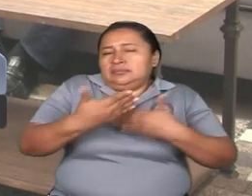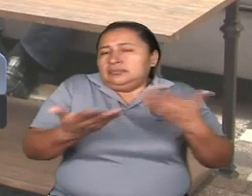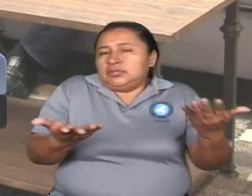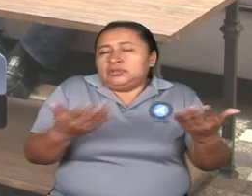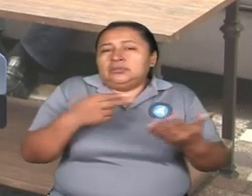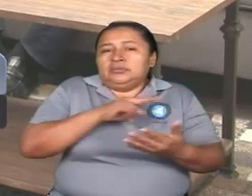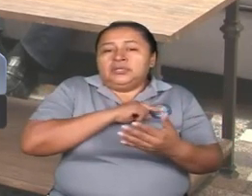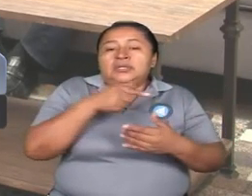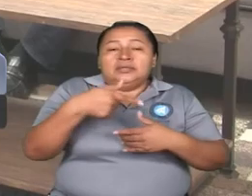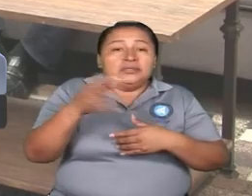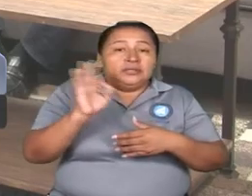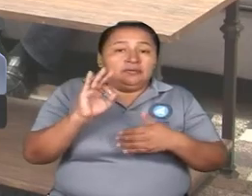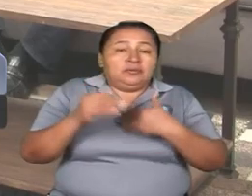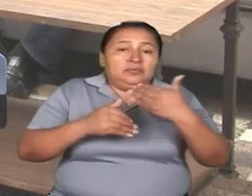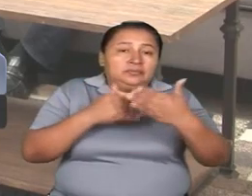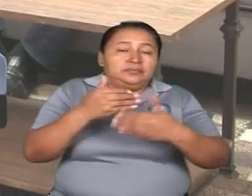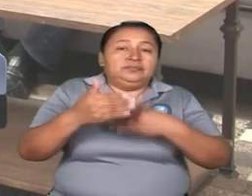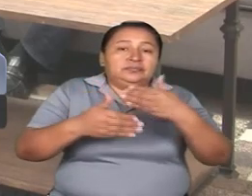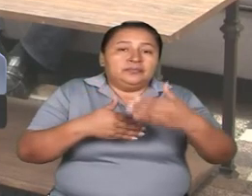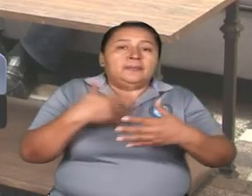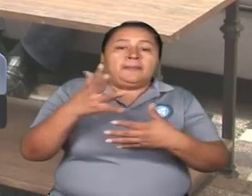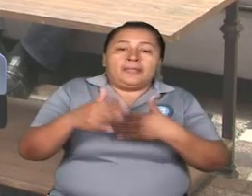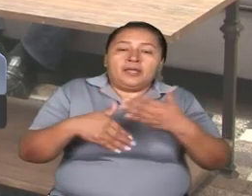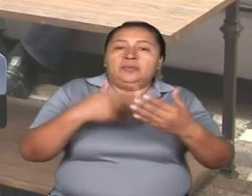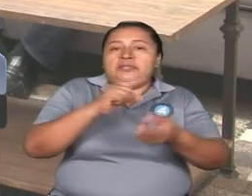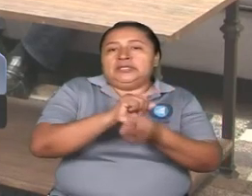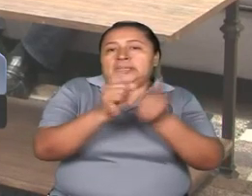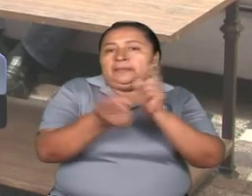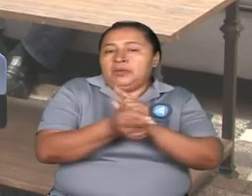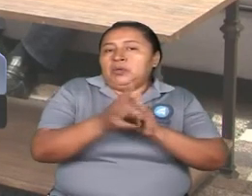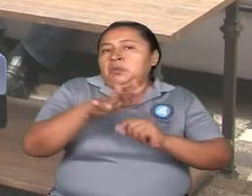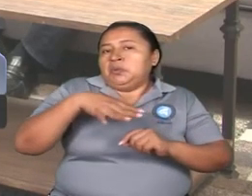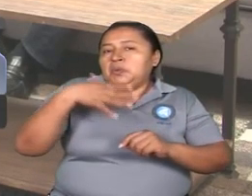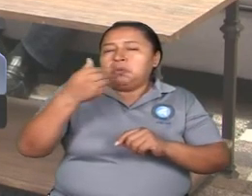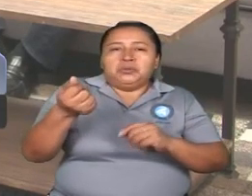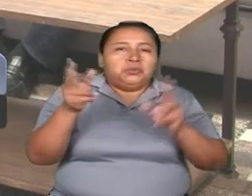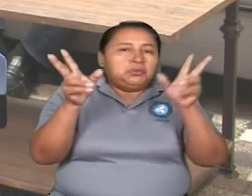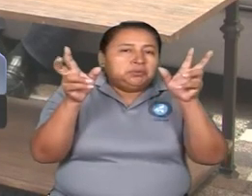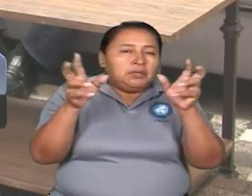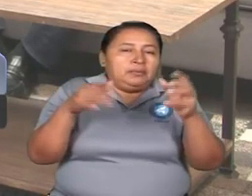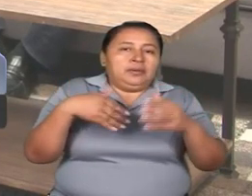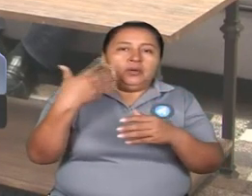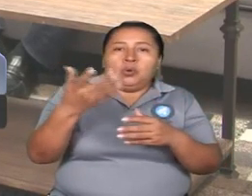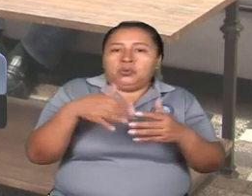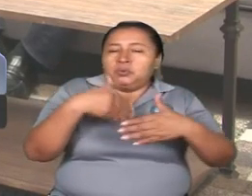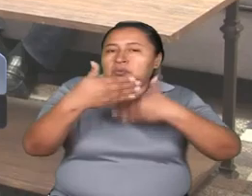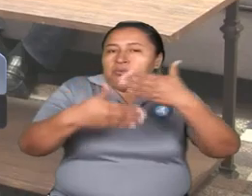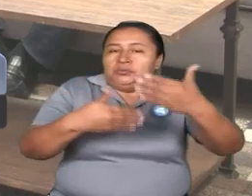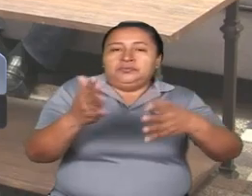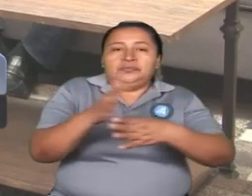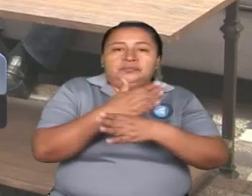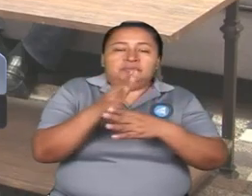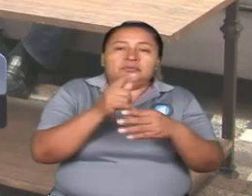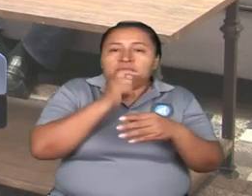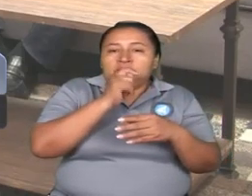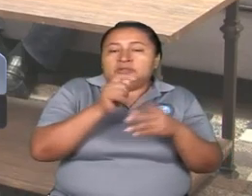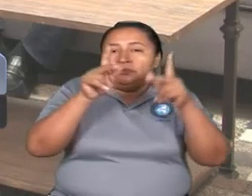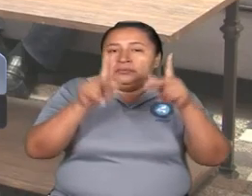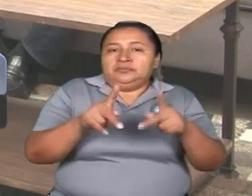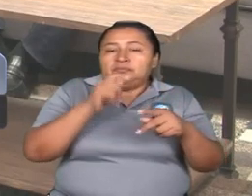Y de esa manera también después se incursionó en otro segmento del gusto